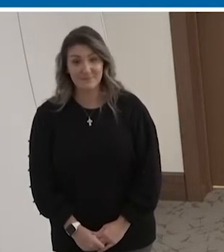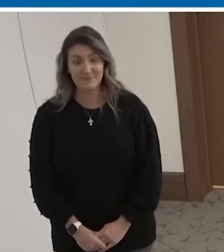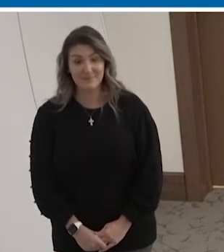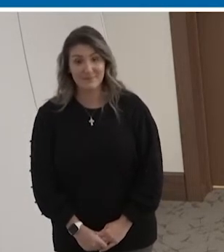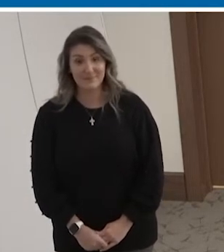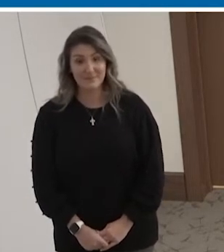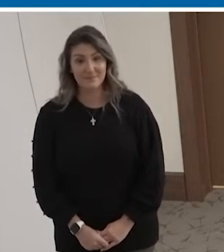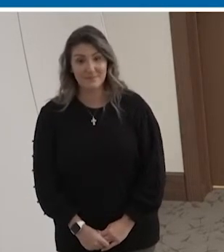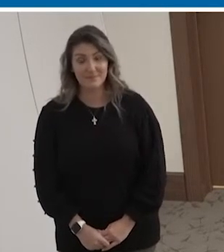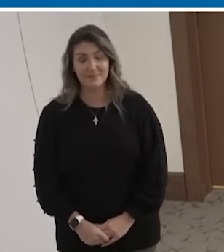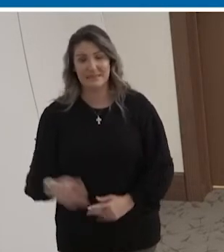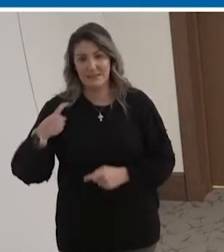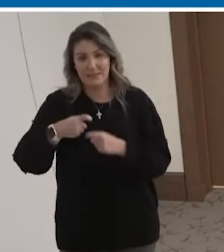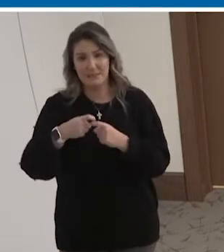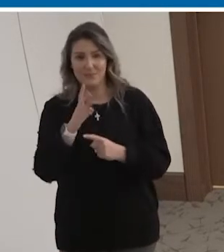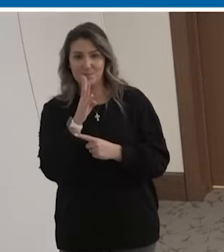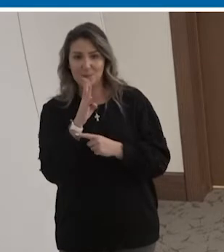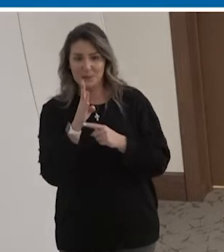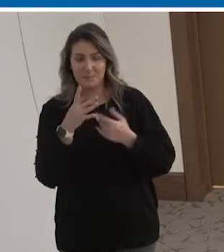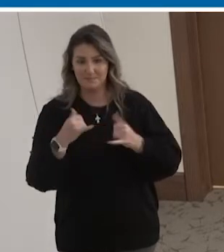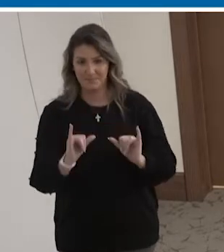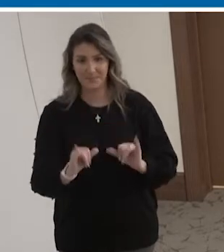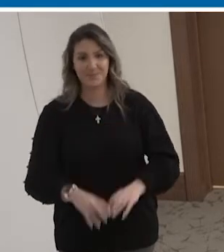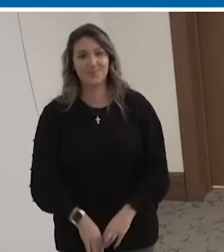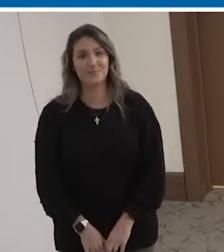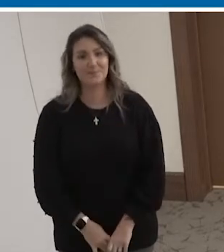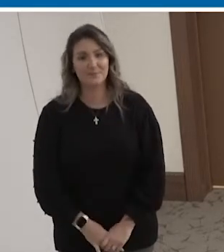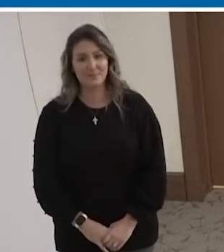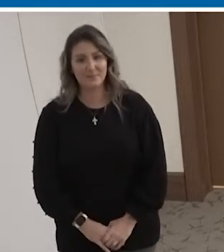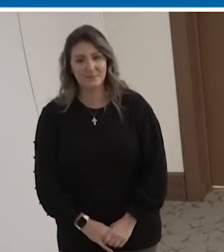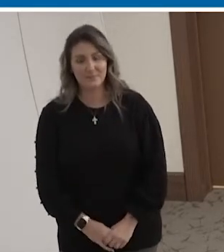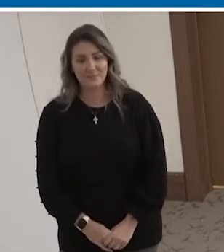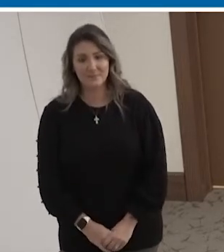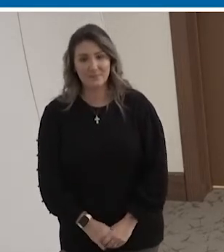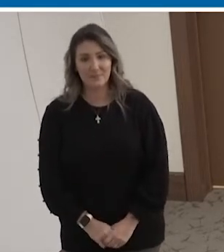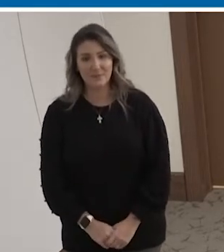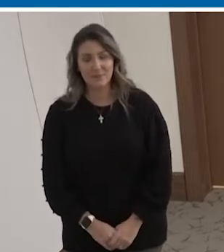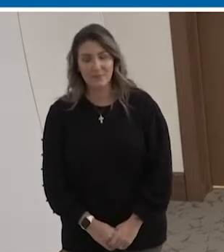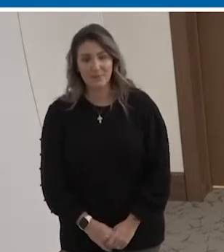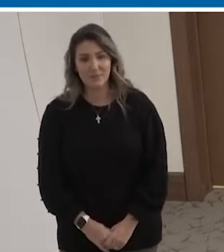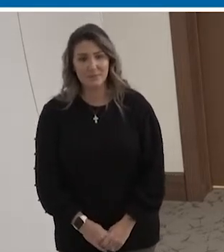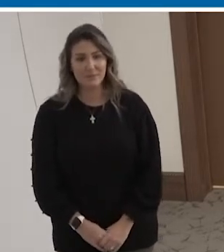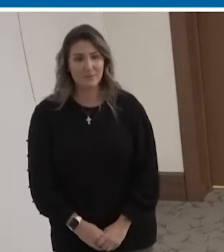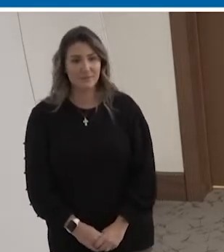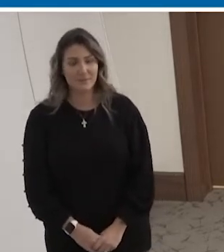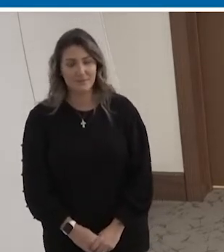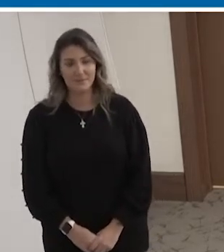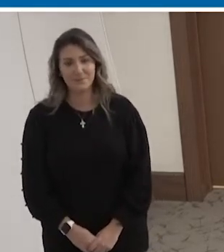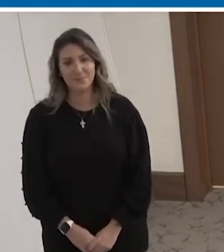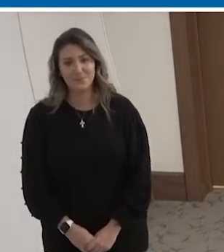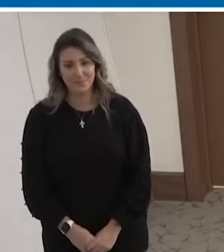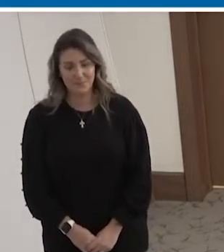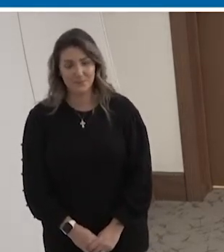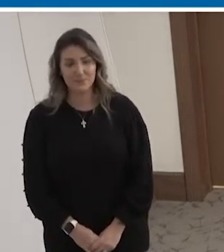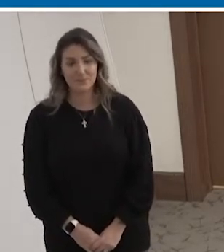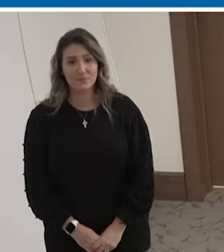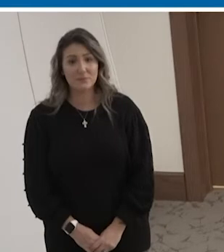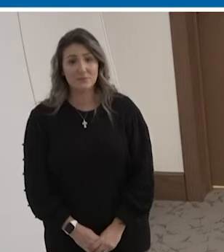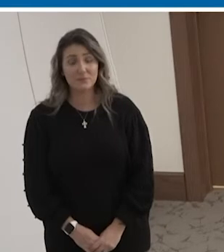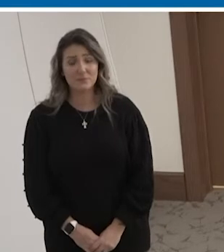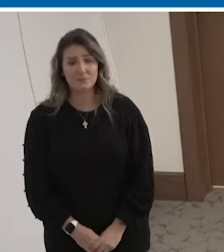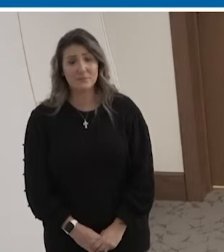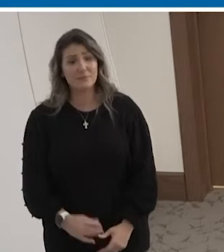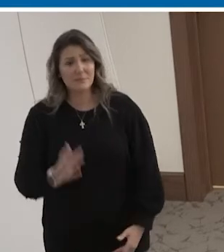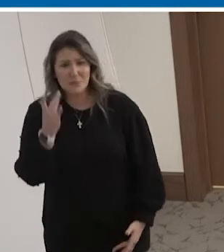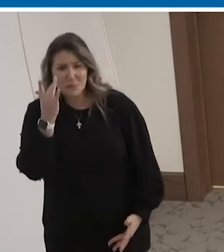Y reducir la necesidad de hacer una cuarentena. So